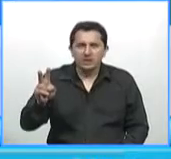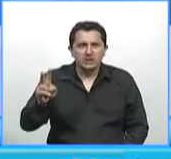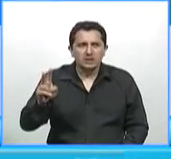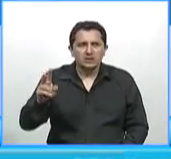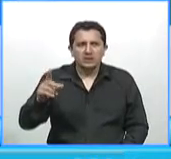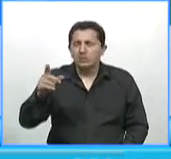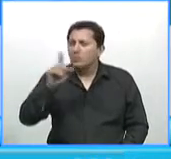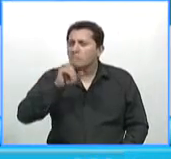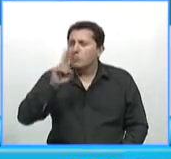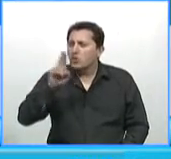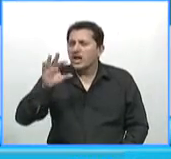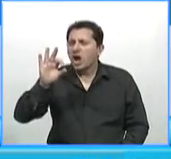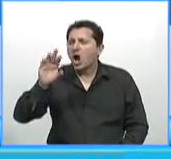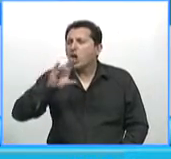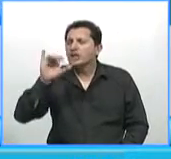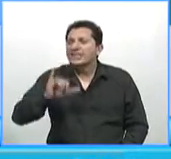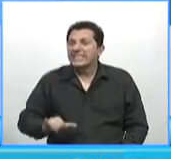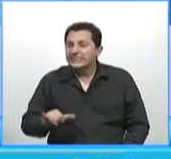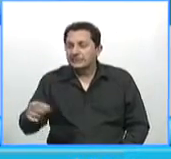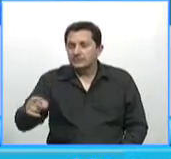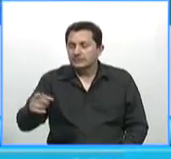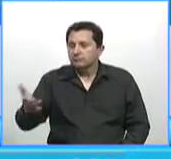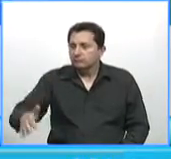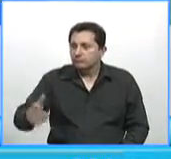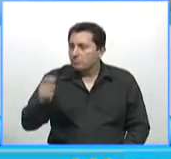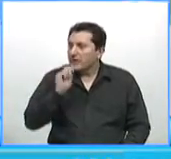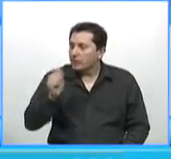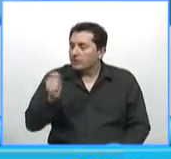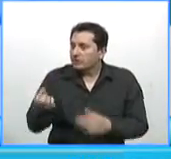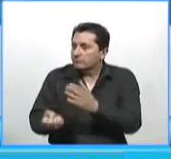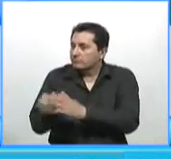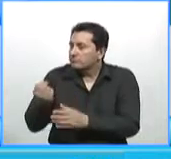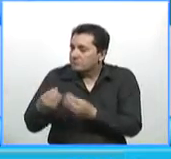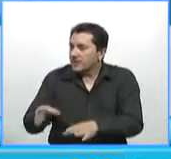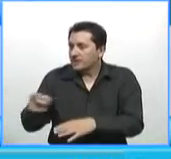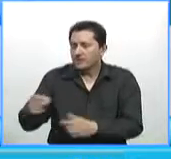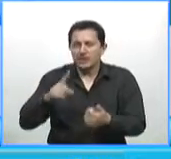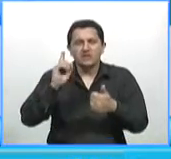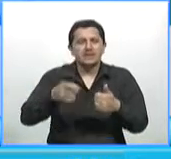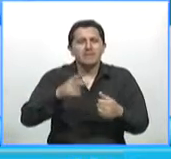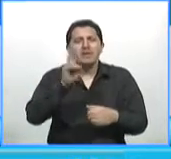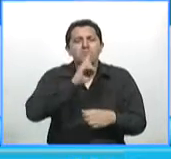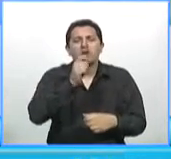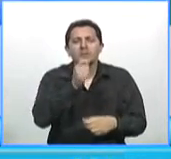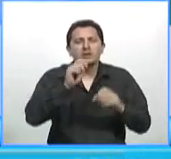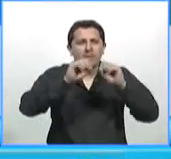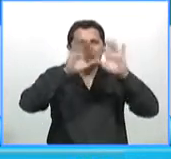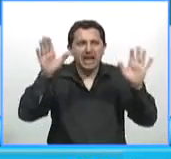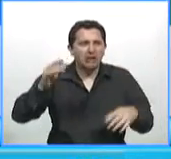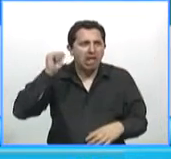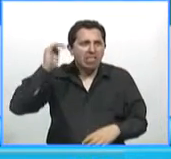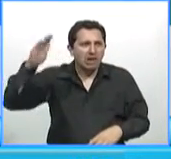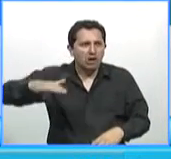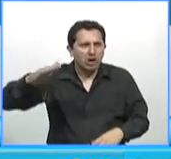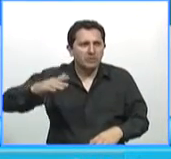gran Graciela Ortiz como crítica. En el Buenos Aires Herald. Y compartiste momentos con Milagro Lai era casi menor de edad